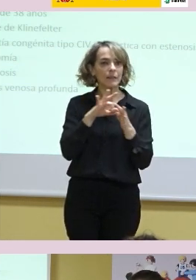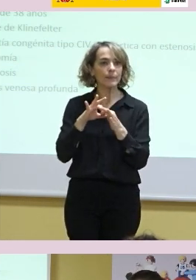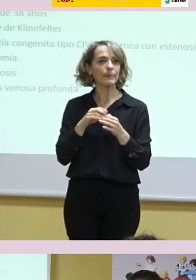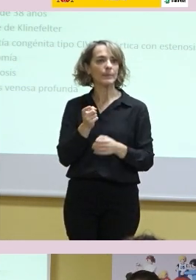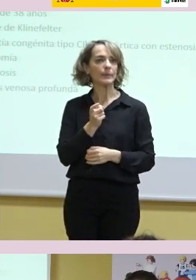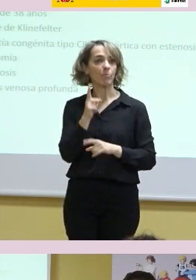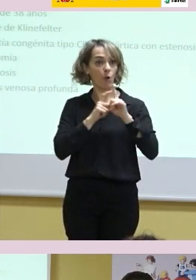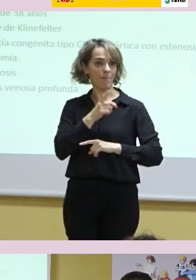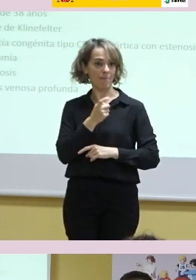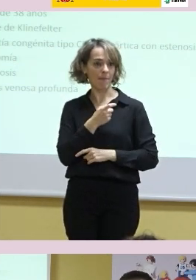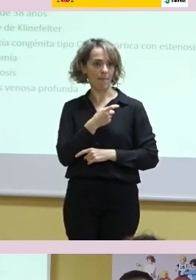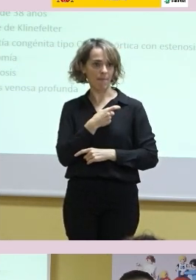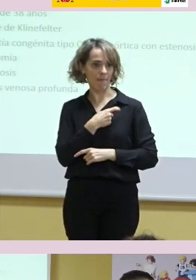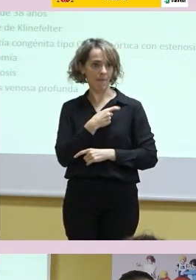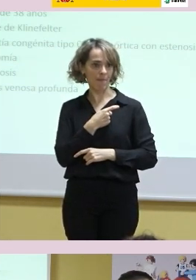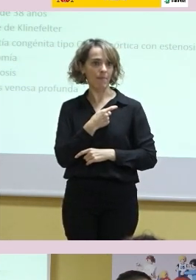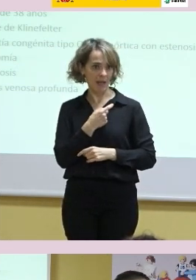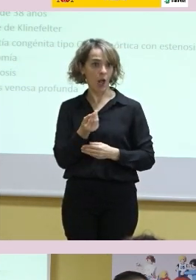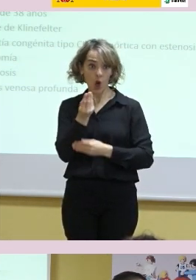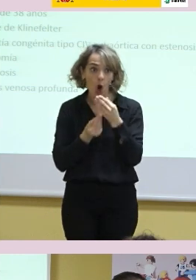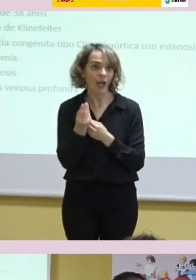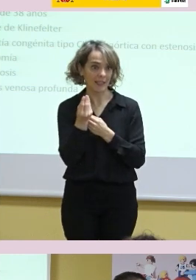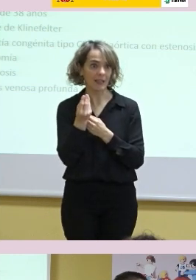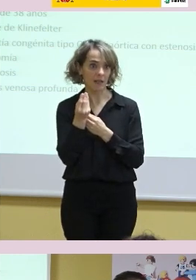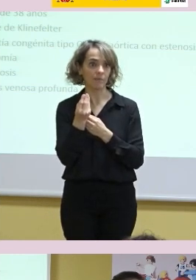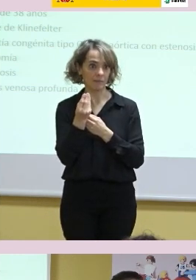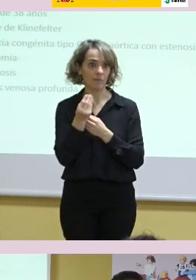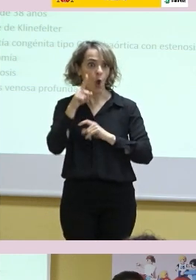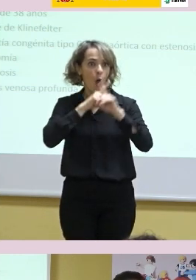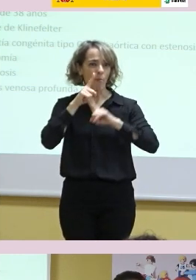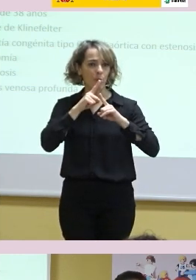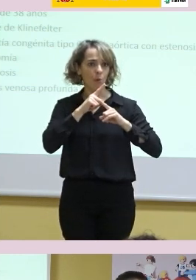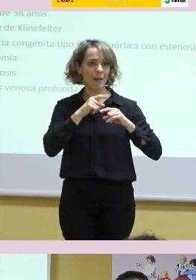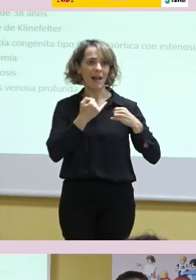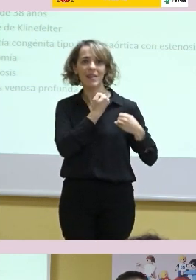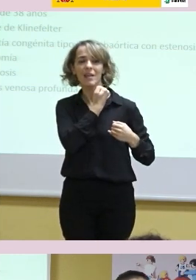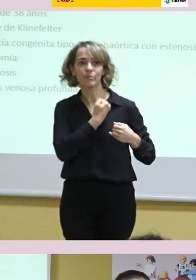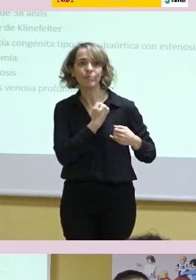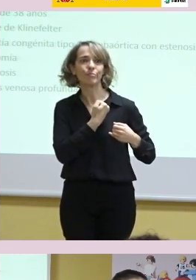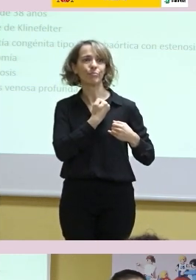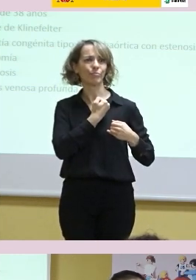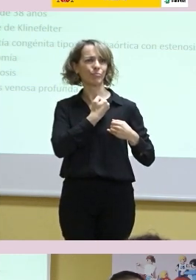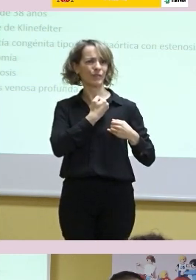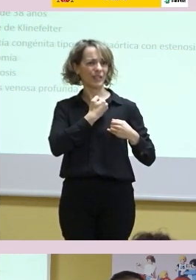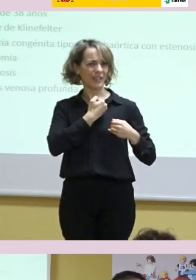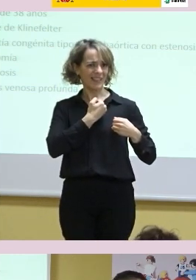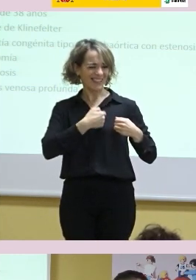cardiopatía congénita con una alteración subaórtica y con estenosis pulmonar que fue